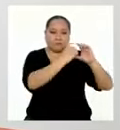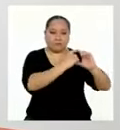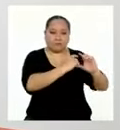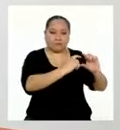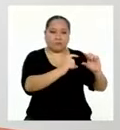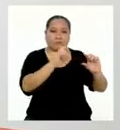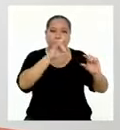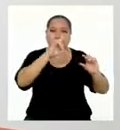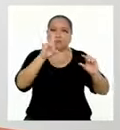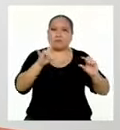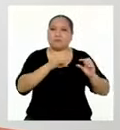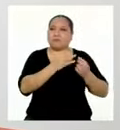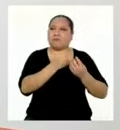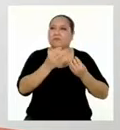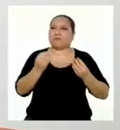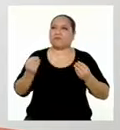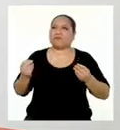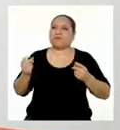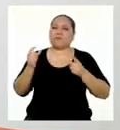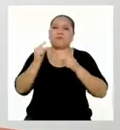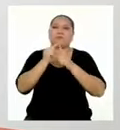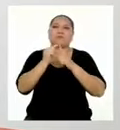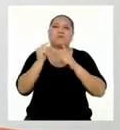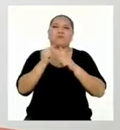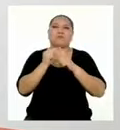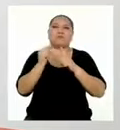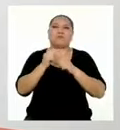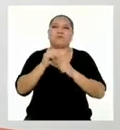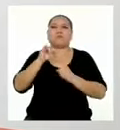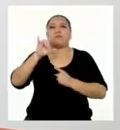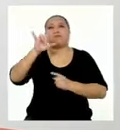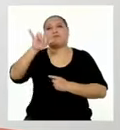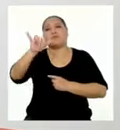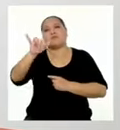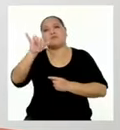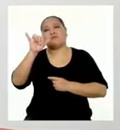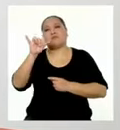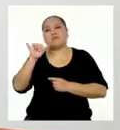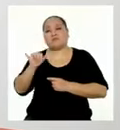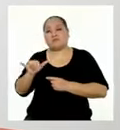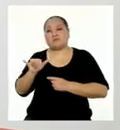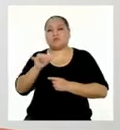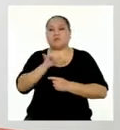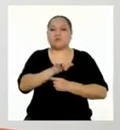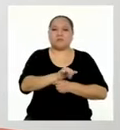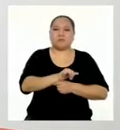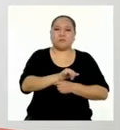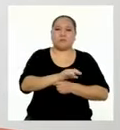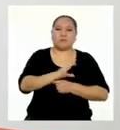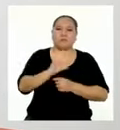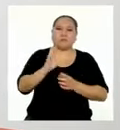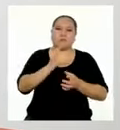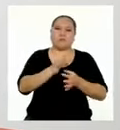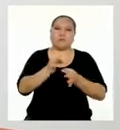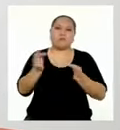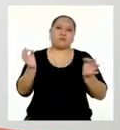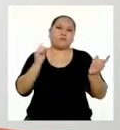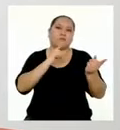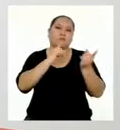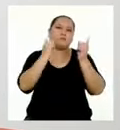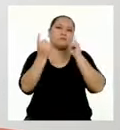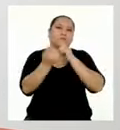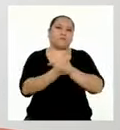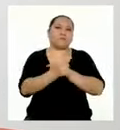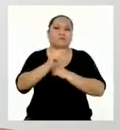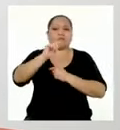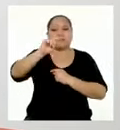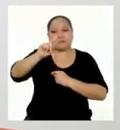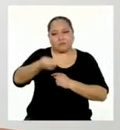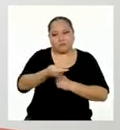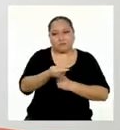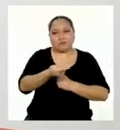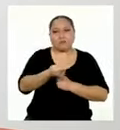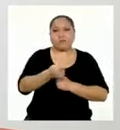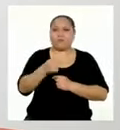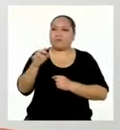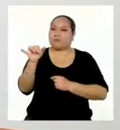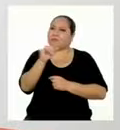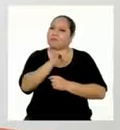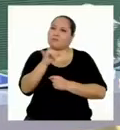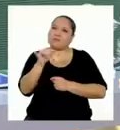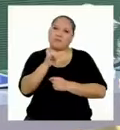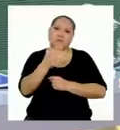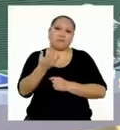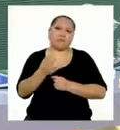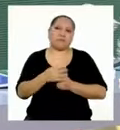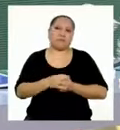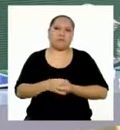párrafo utilizas mucho la expresión y. Vamos a reemplazarlo con una coma que cumple la